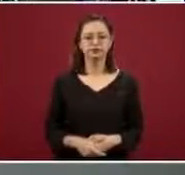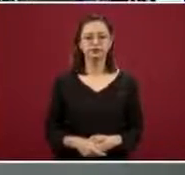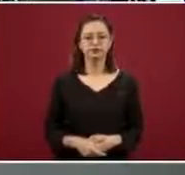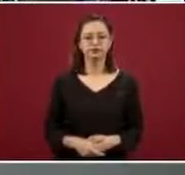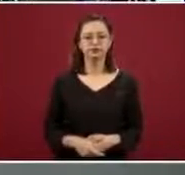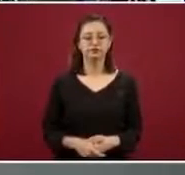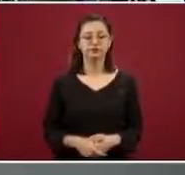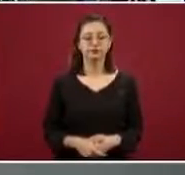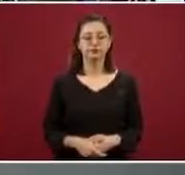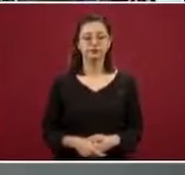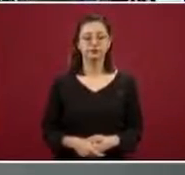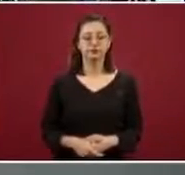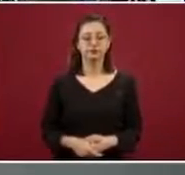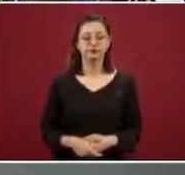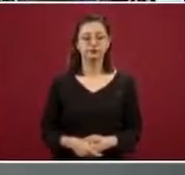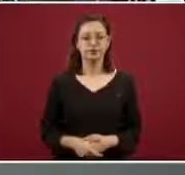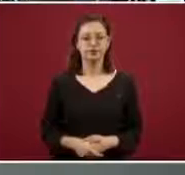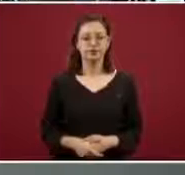Estamos